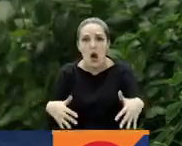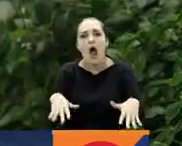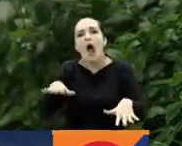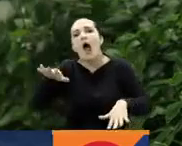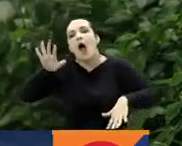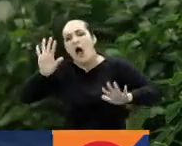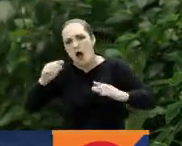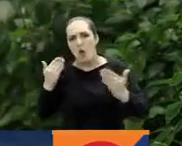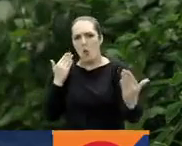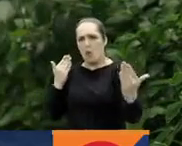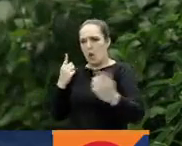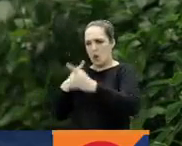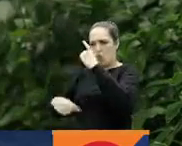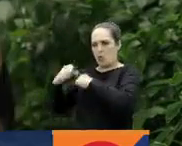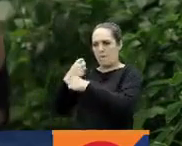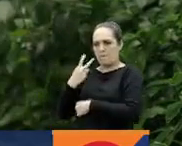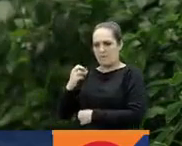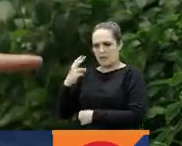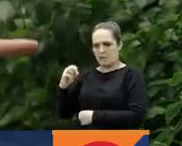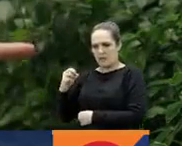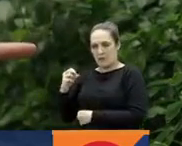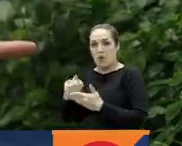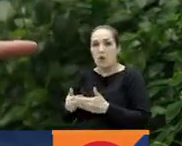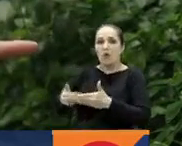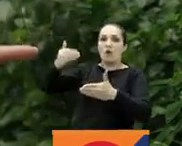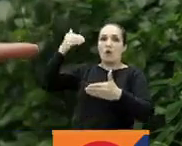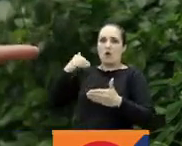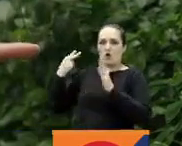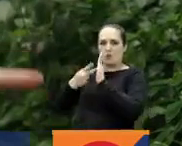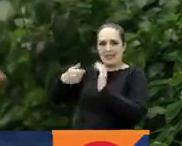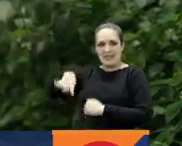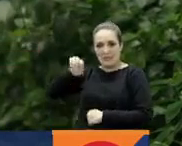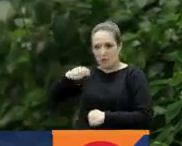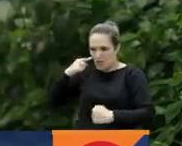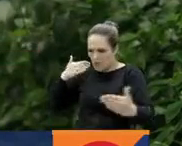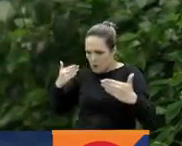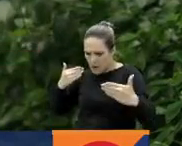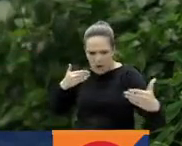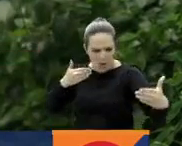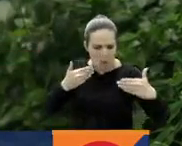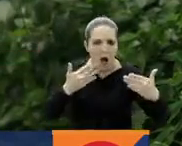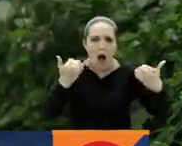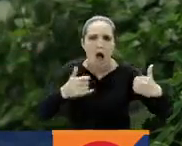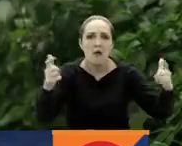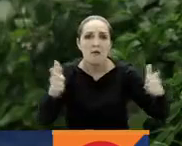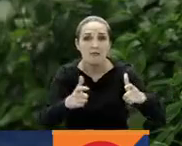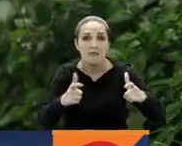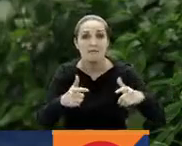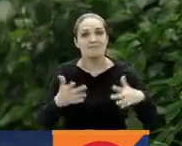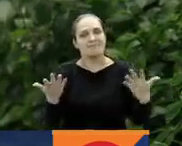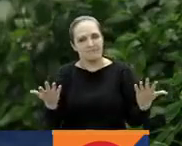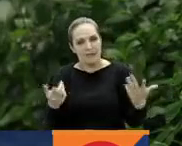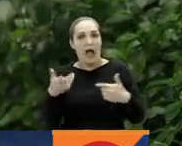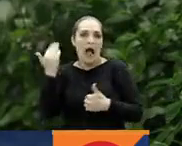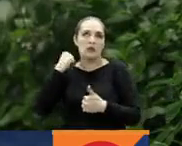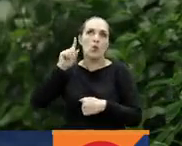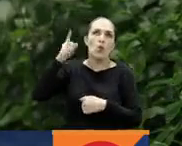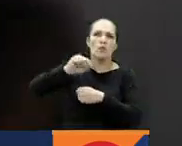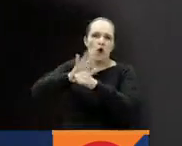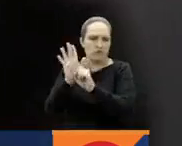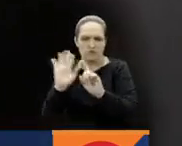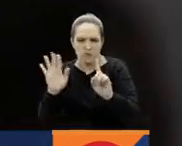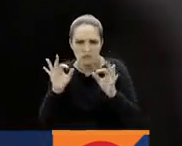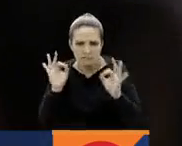con relación al año inmediatamente anterior o al compararlas con el año 2019 en el que no estábamos en un contexto de pandemia siguen siendo